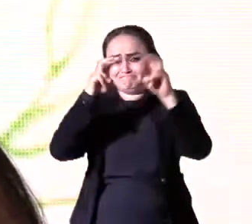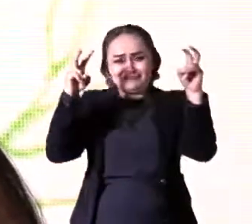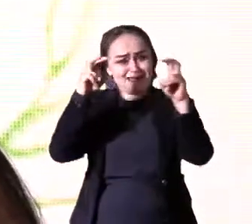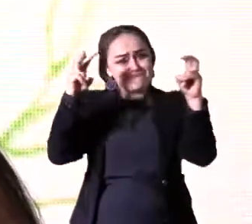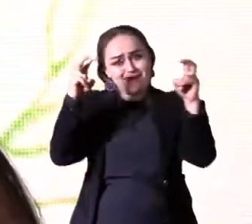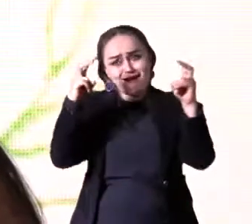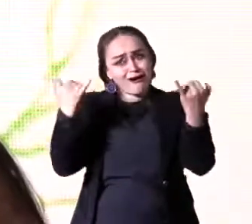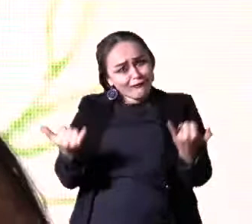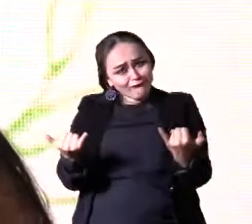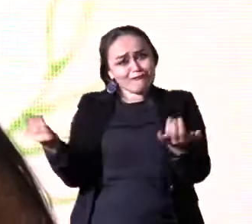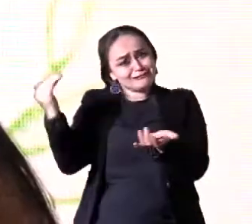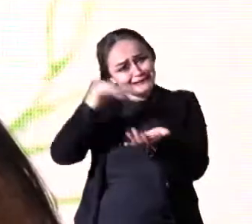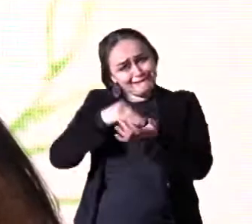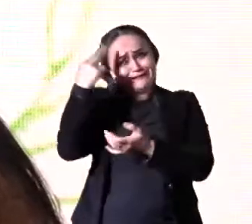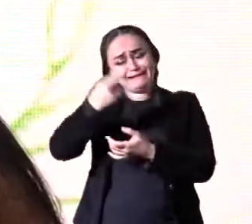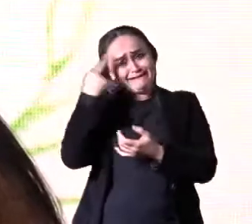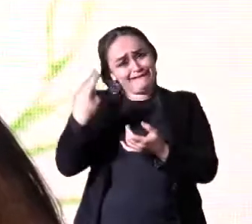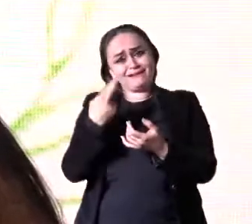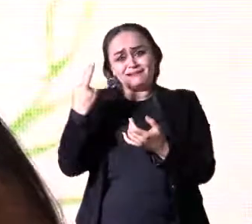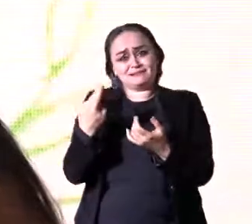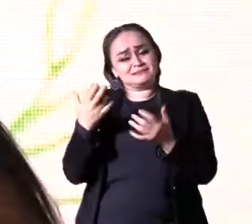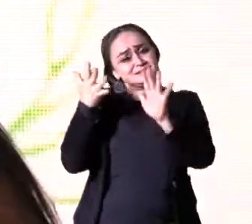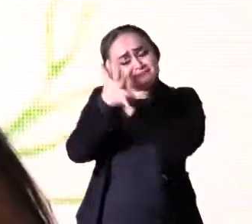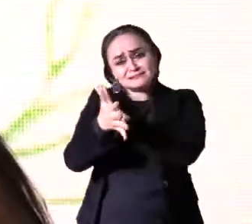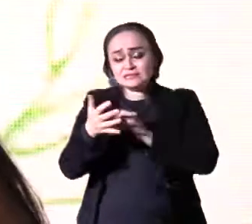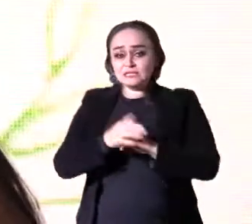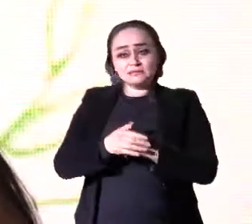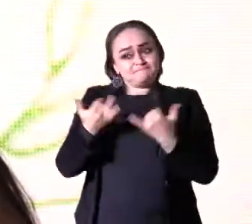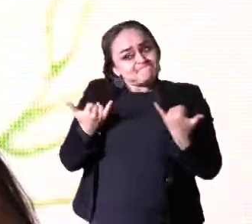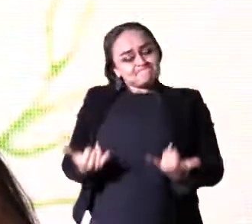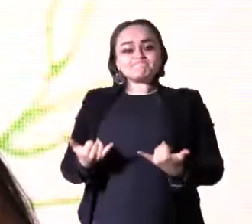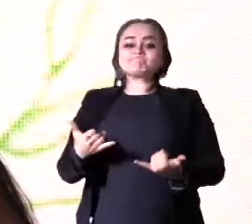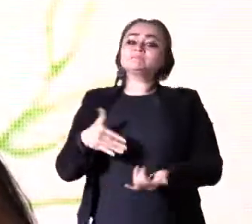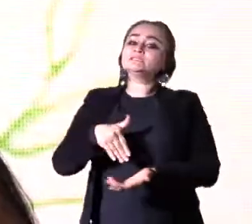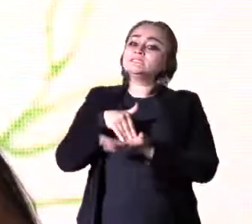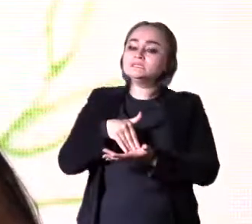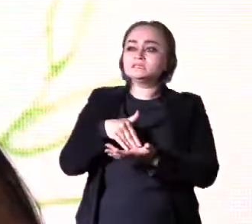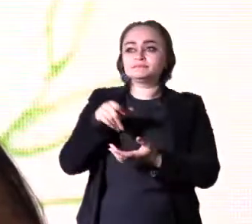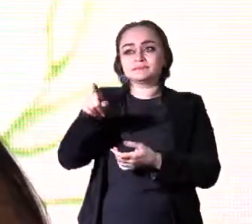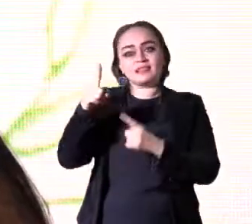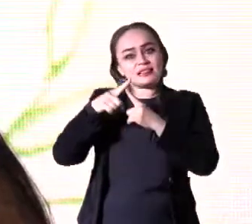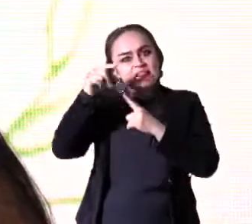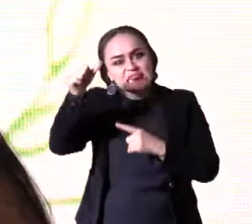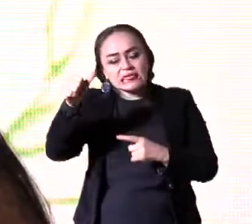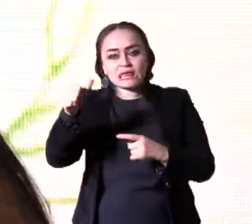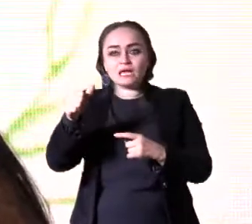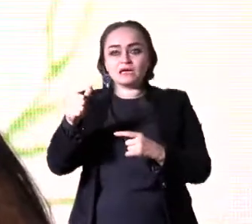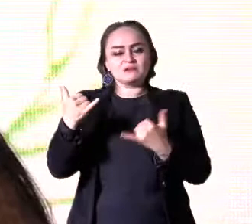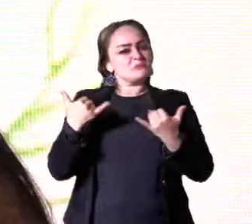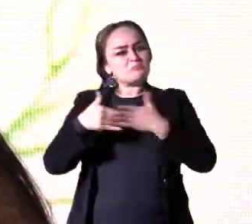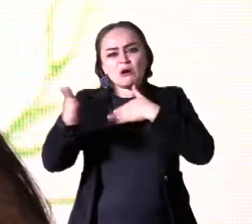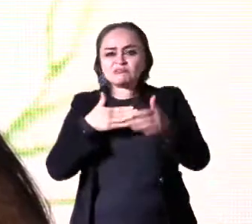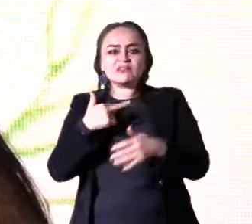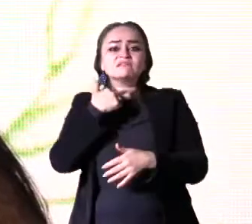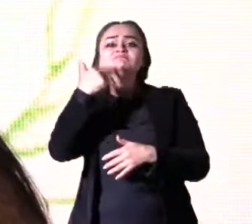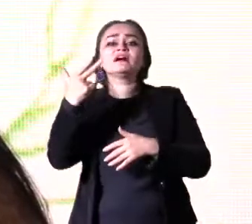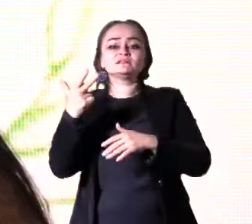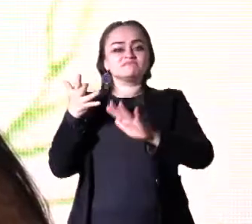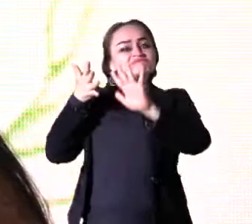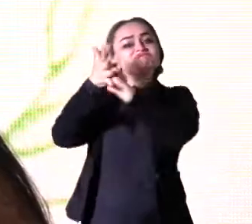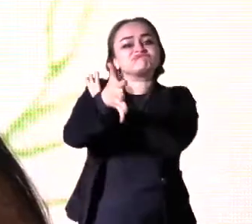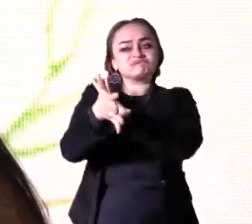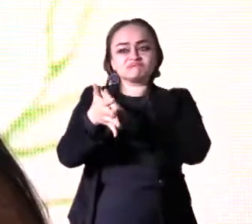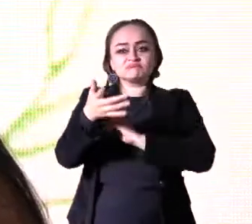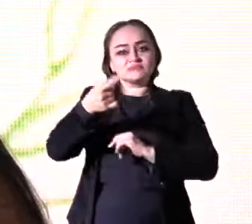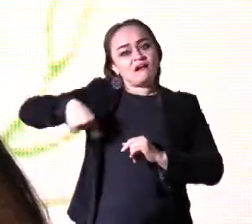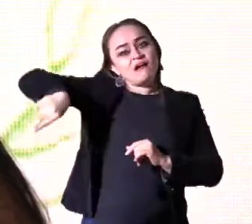estamos para el nombre de mi tía levantar la voz y hacer evidencia de los líderes que